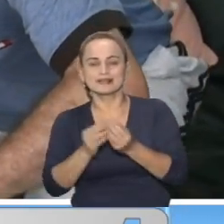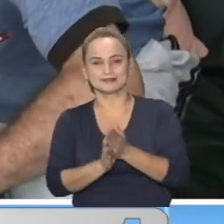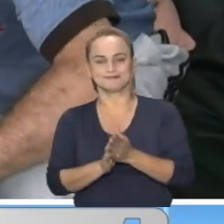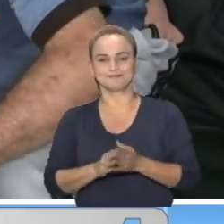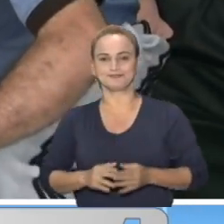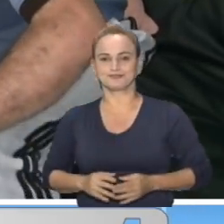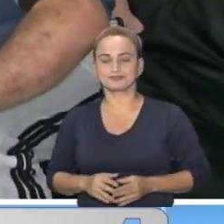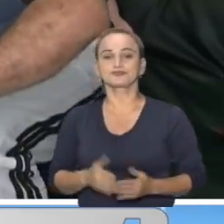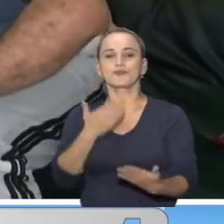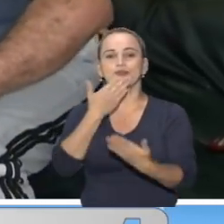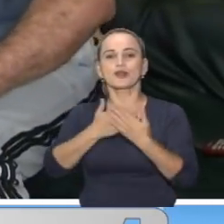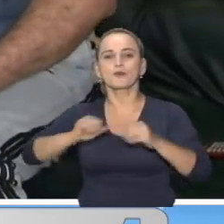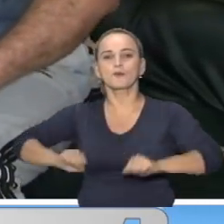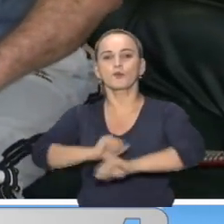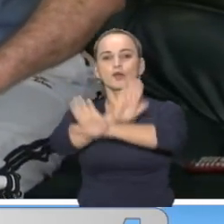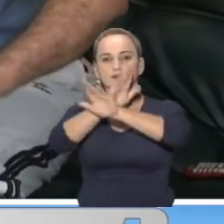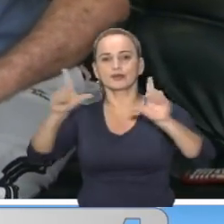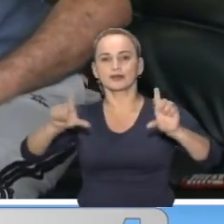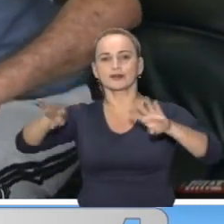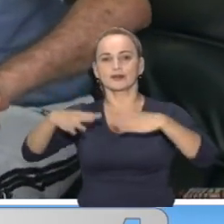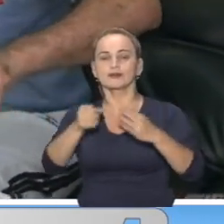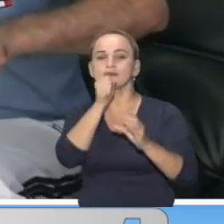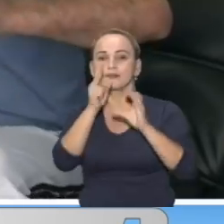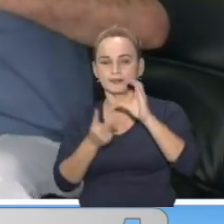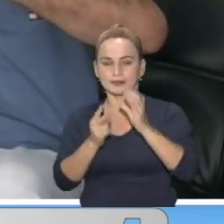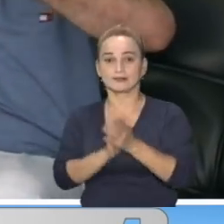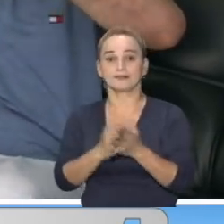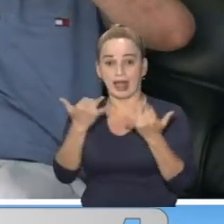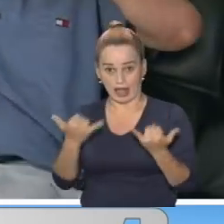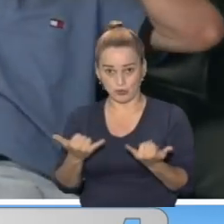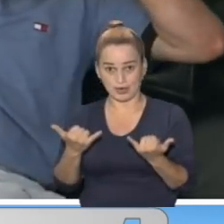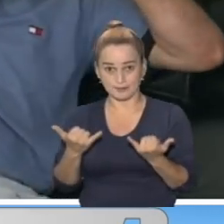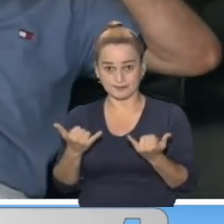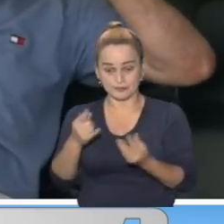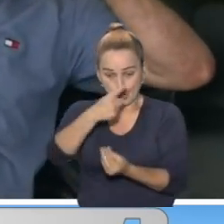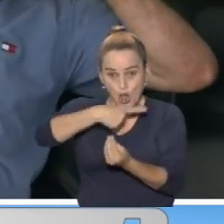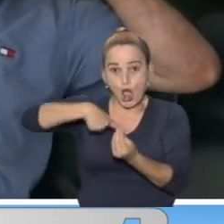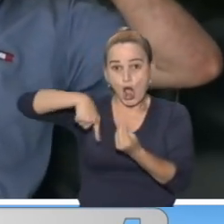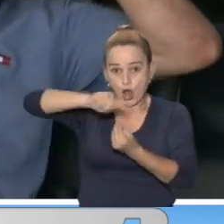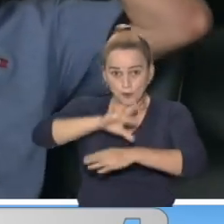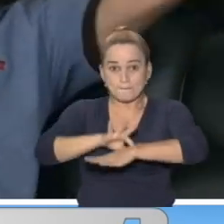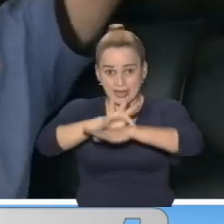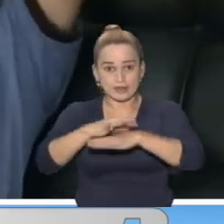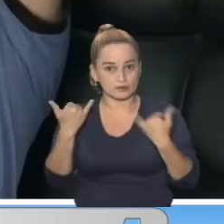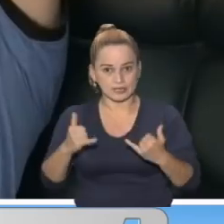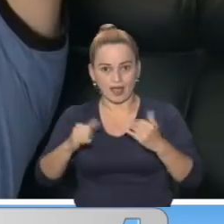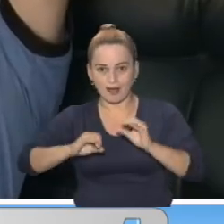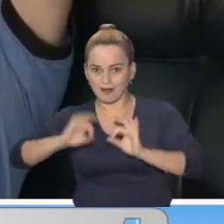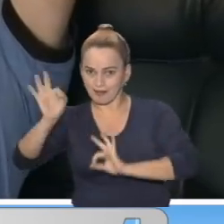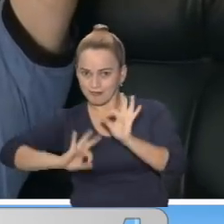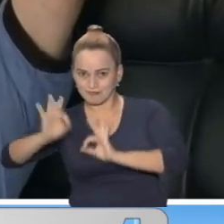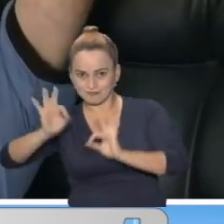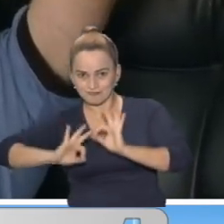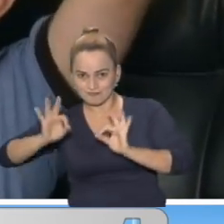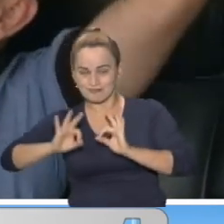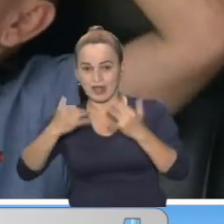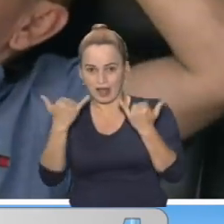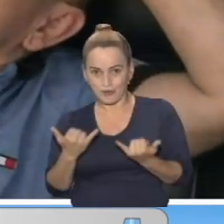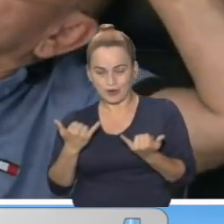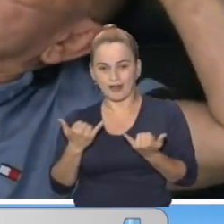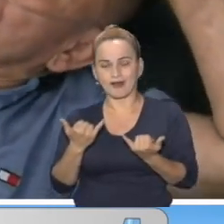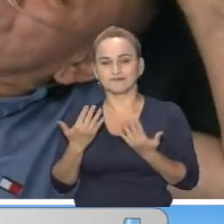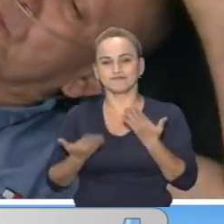caso? Buen día a todos los televidentes de CMI. Bueno, en este momento el comité ya está activado, Centro Médico Imbanaco está haciendo